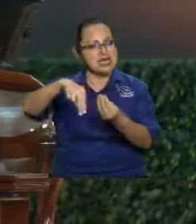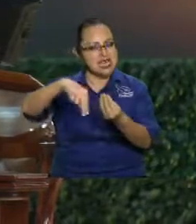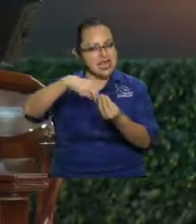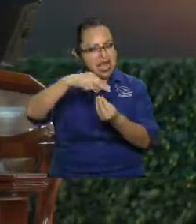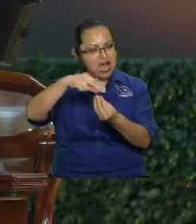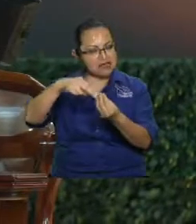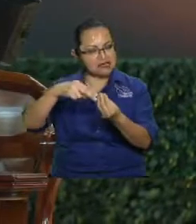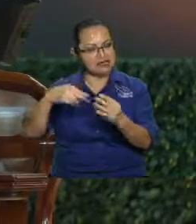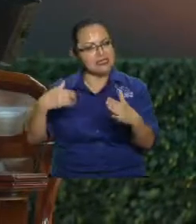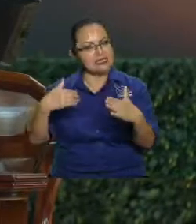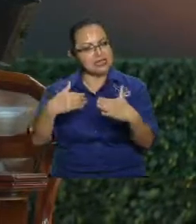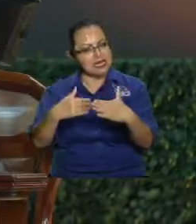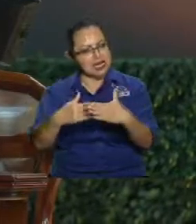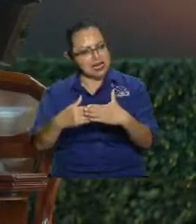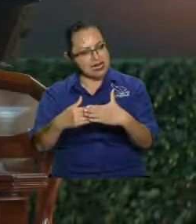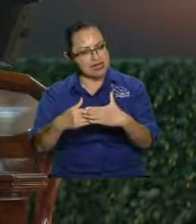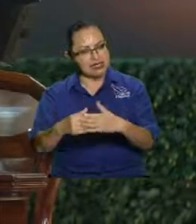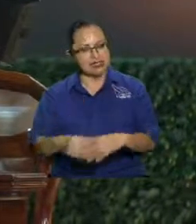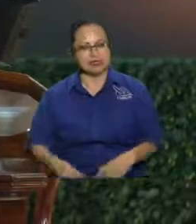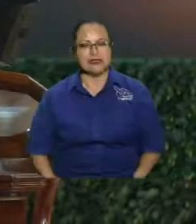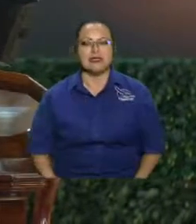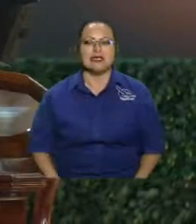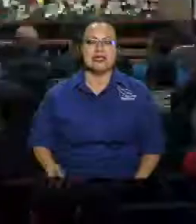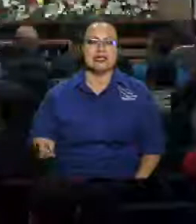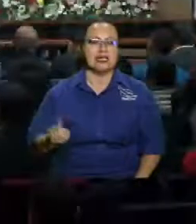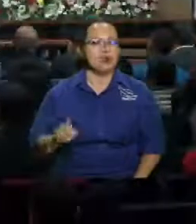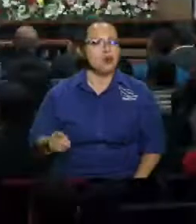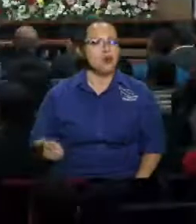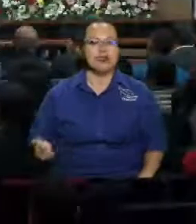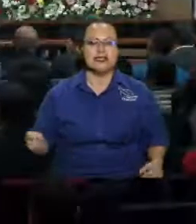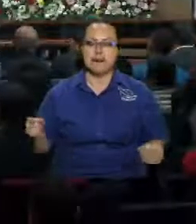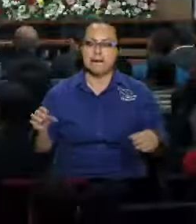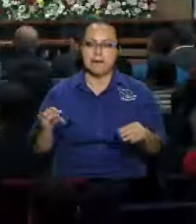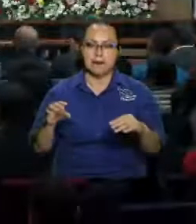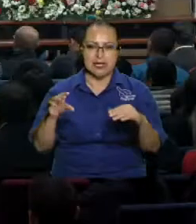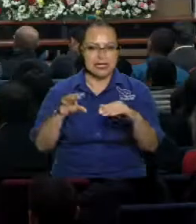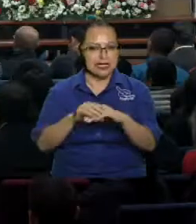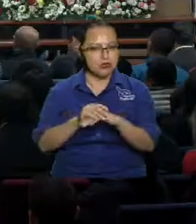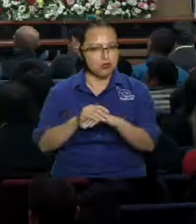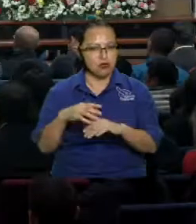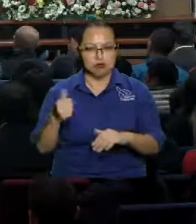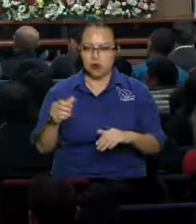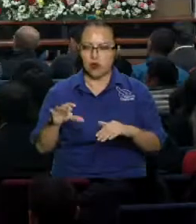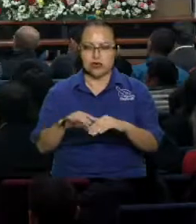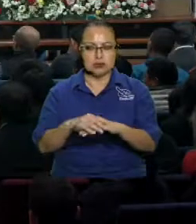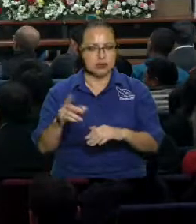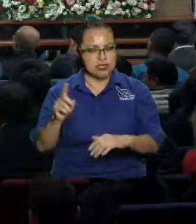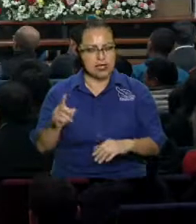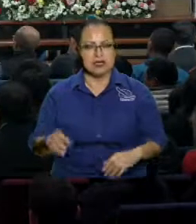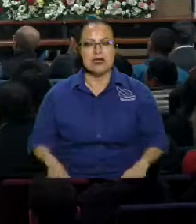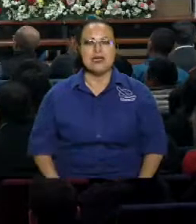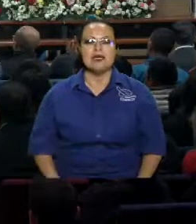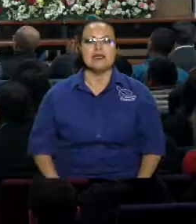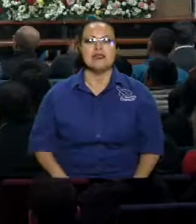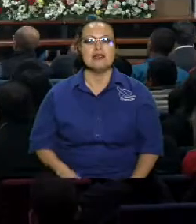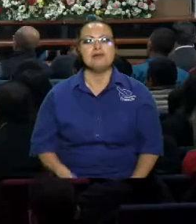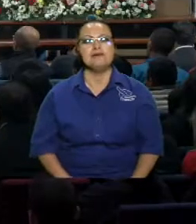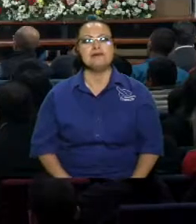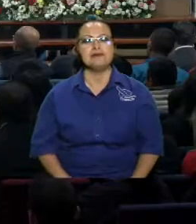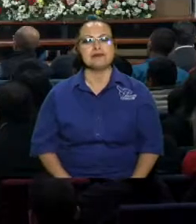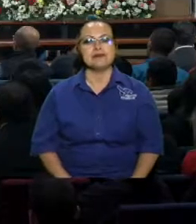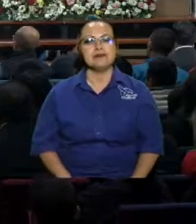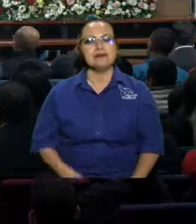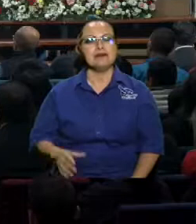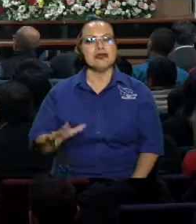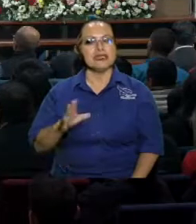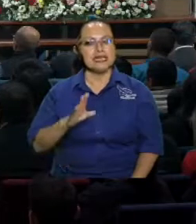o terceros, ¿verdad? Que no forman parte del núcleo esposo-esposa. Ahí empiezan los problemas, ahí también